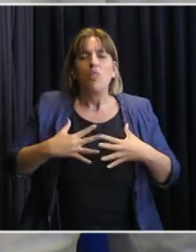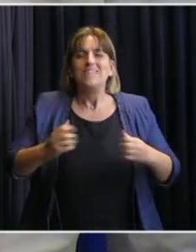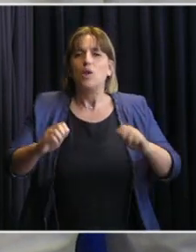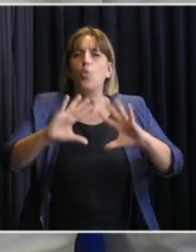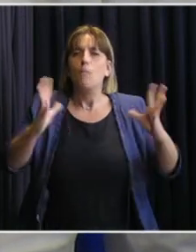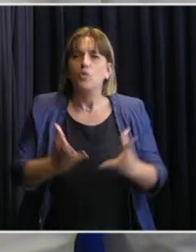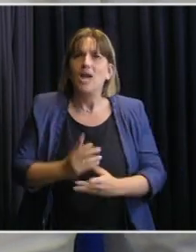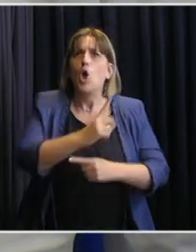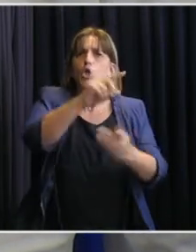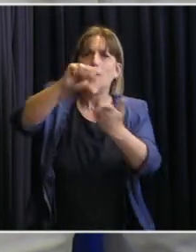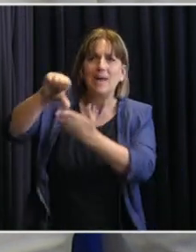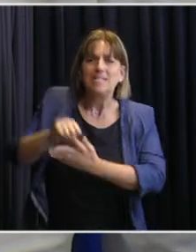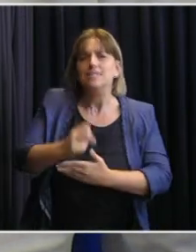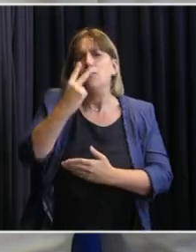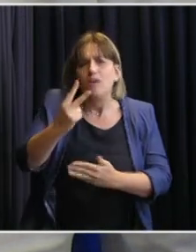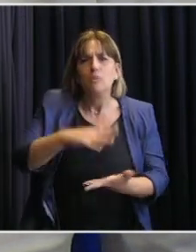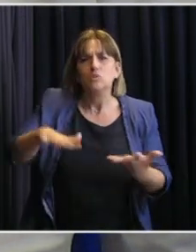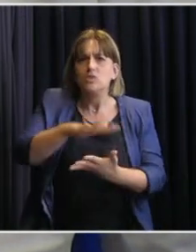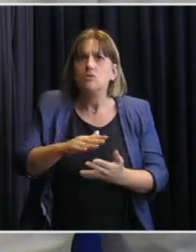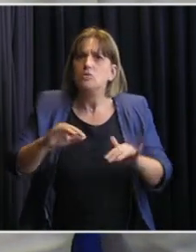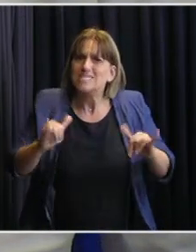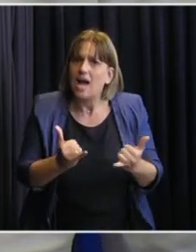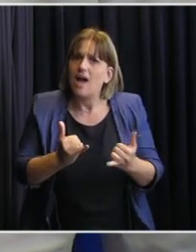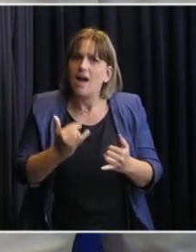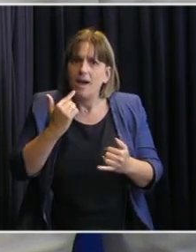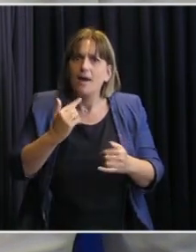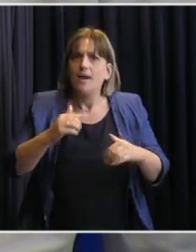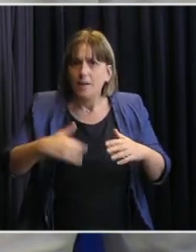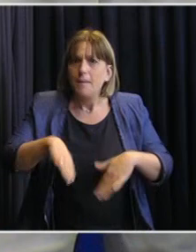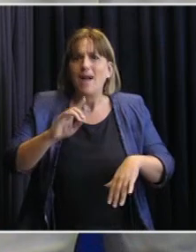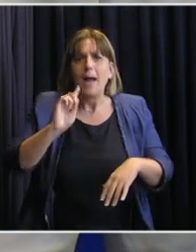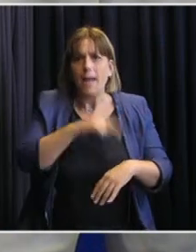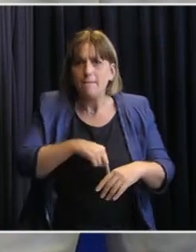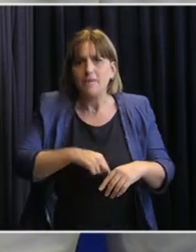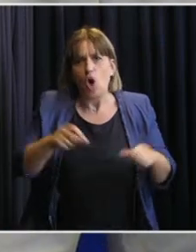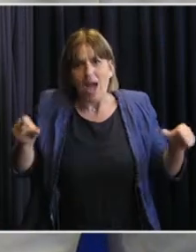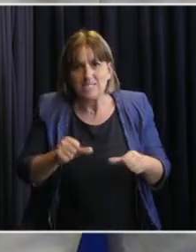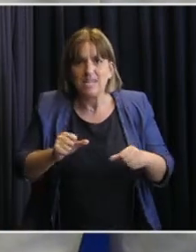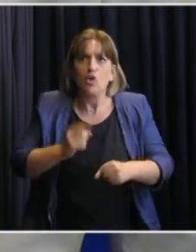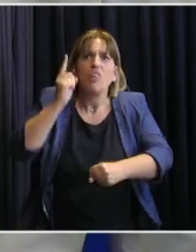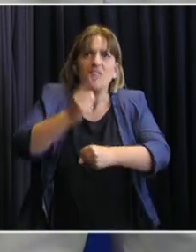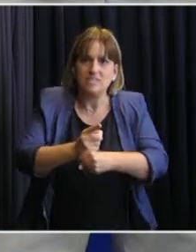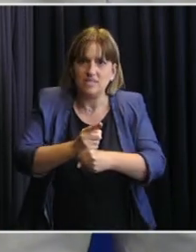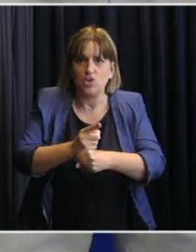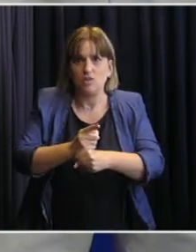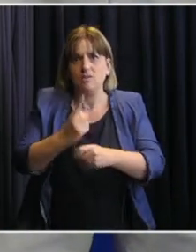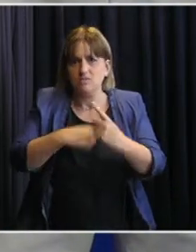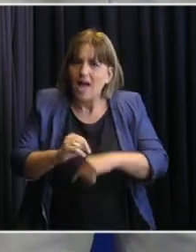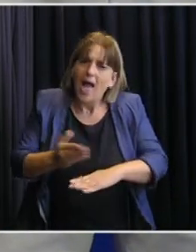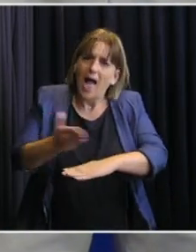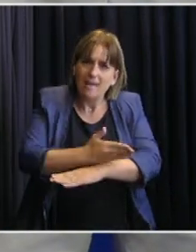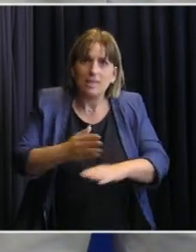otros países, estamos adelantando muchas de las medidas que estamos tomando antes de la fase